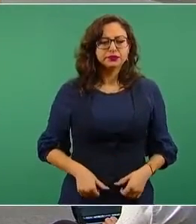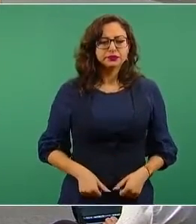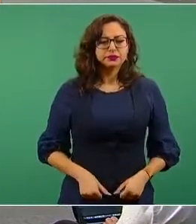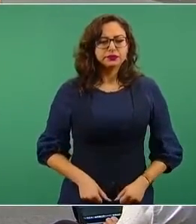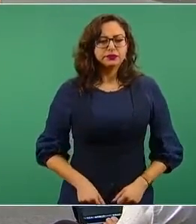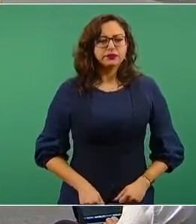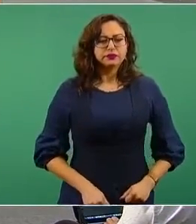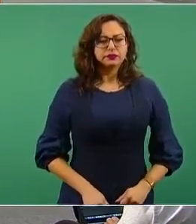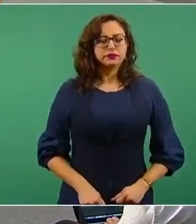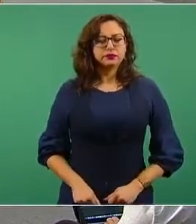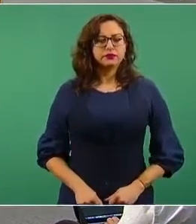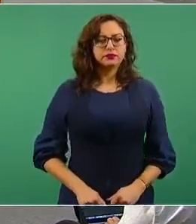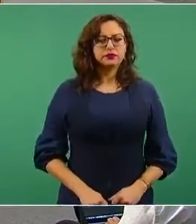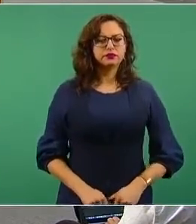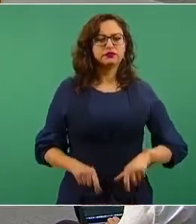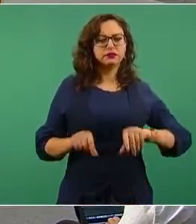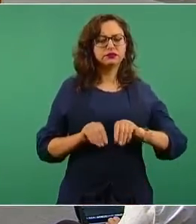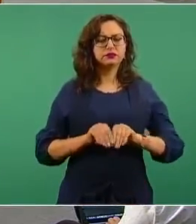¿En dónde lo publicó?